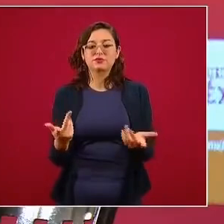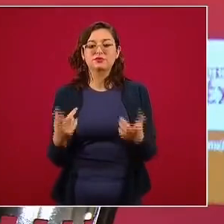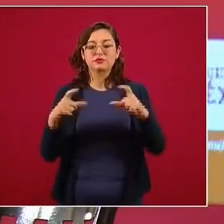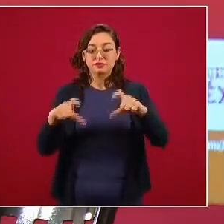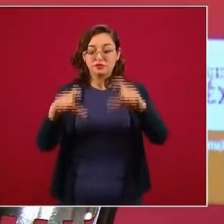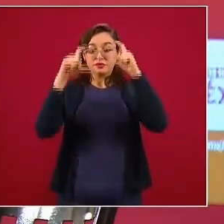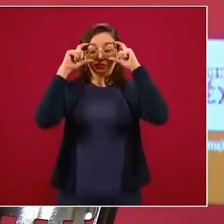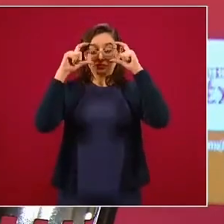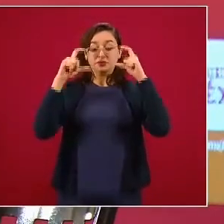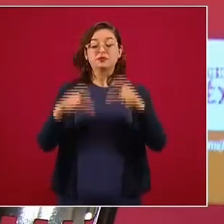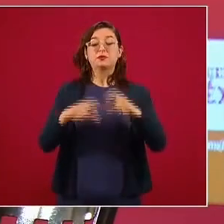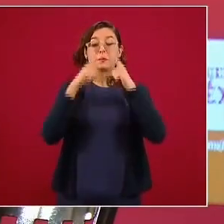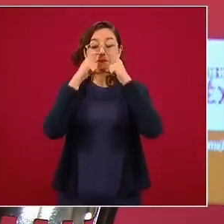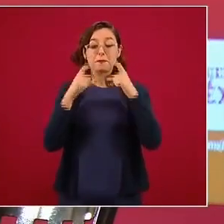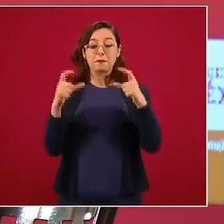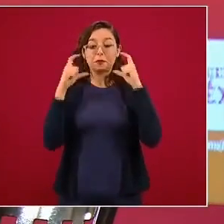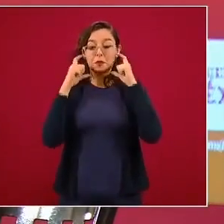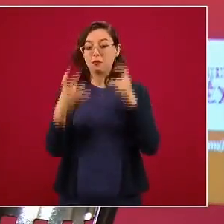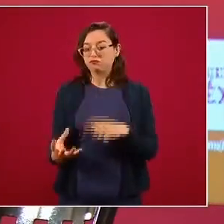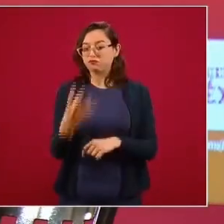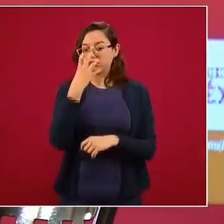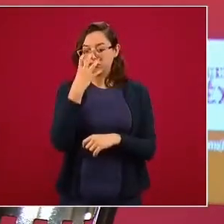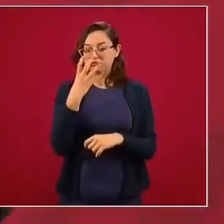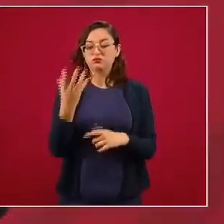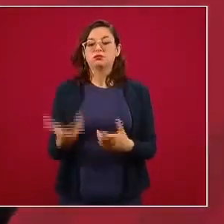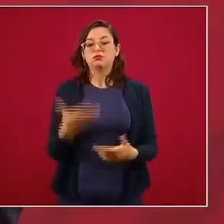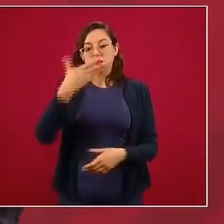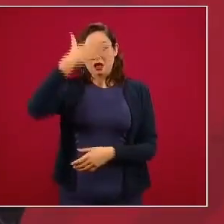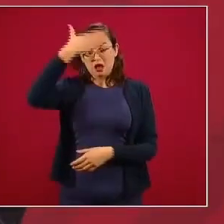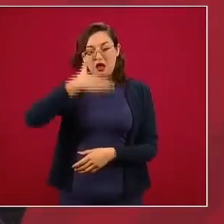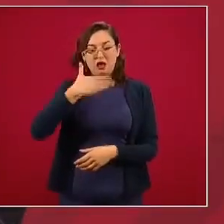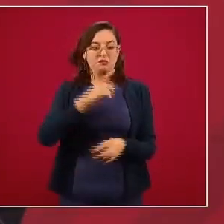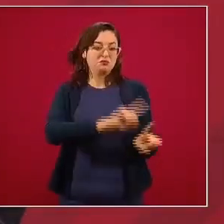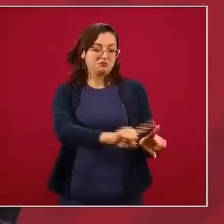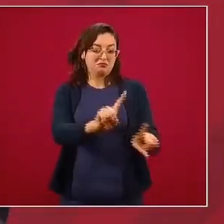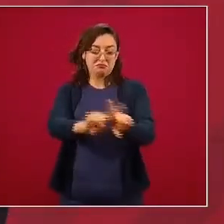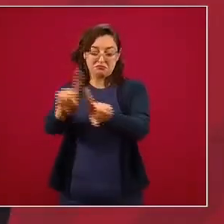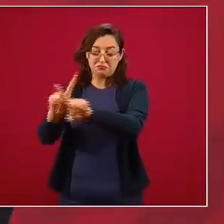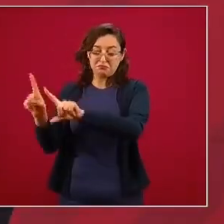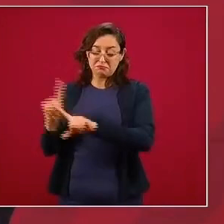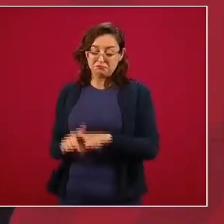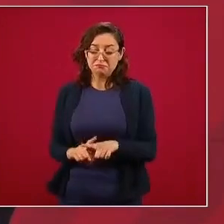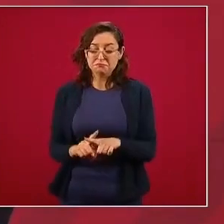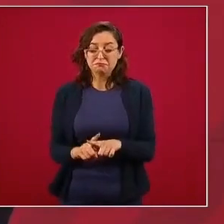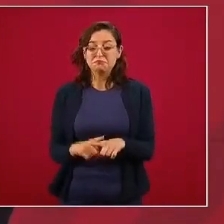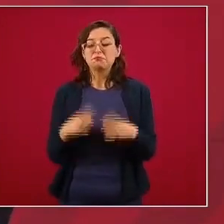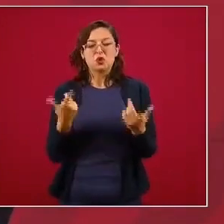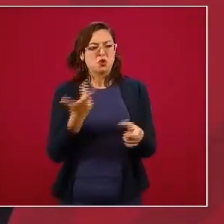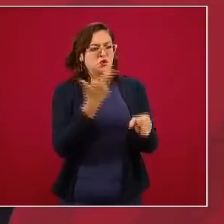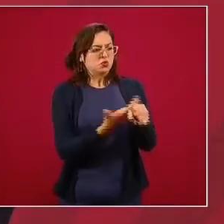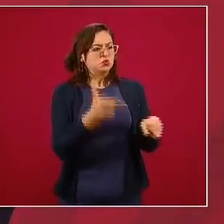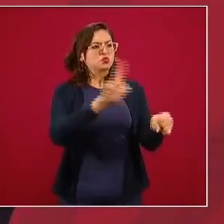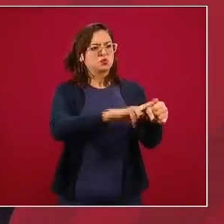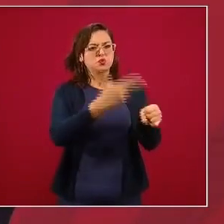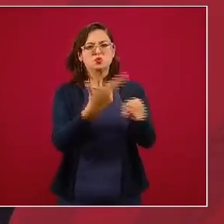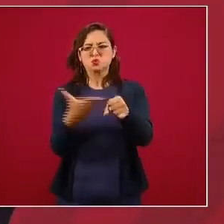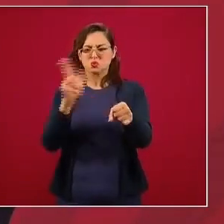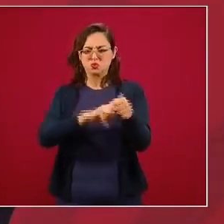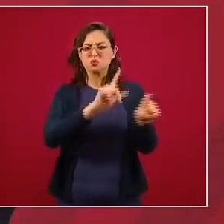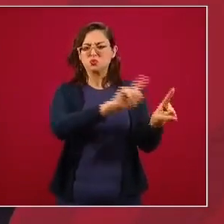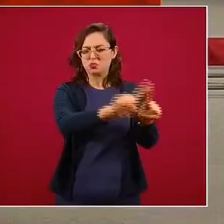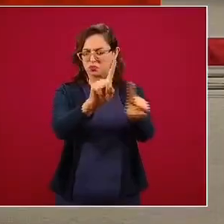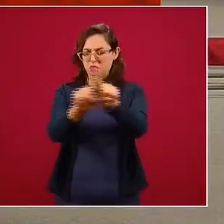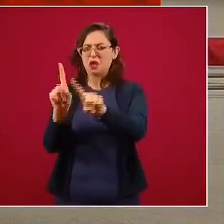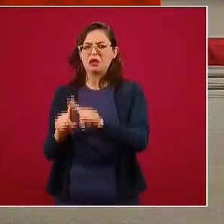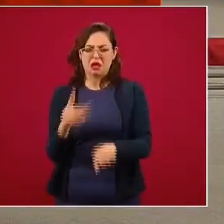son los gogles, los cubrebocas de alta eficiencia, las caretas, otros equipos, existían en algunos hospitales, ciertamente había carencia